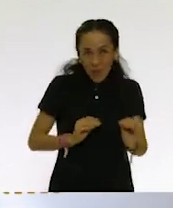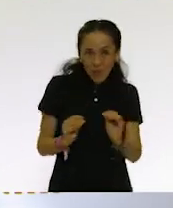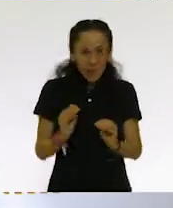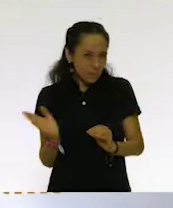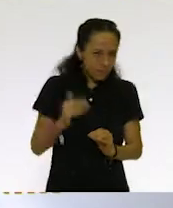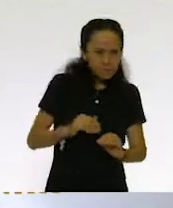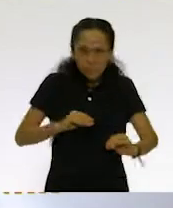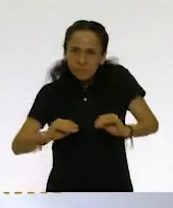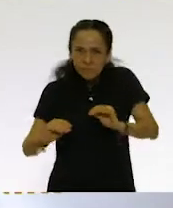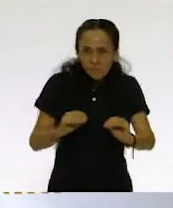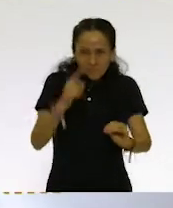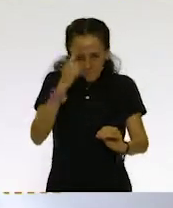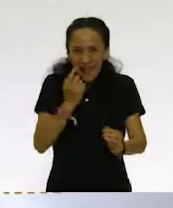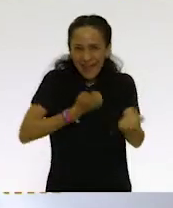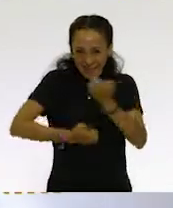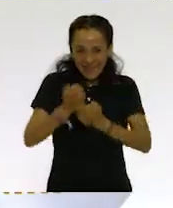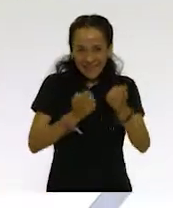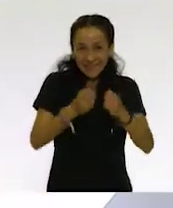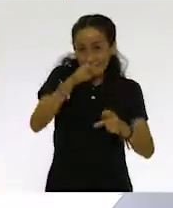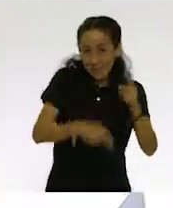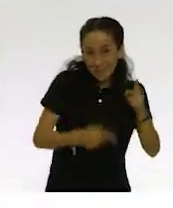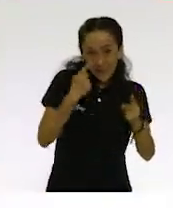siguiente pausa activa. Sí.